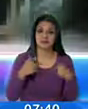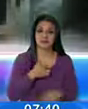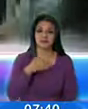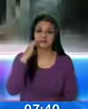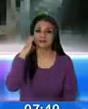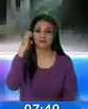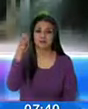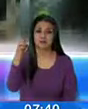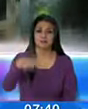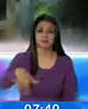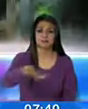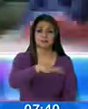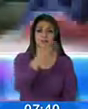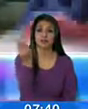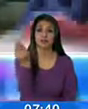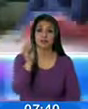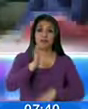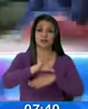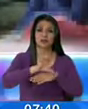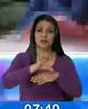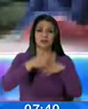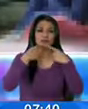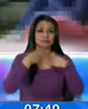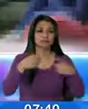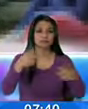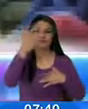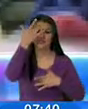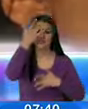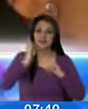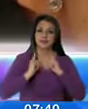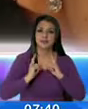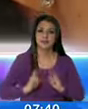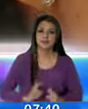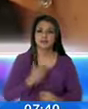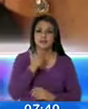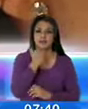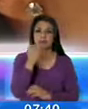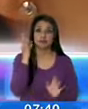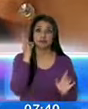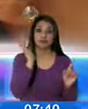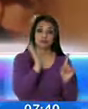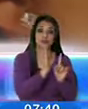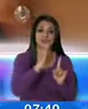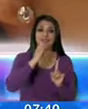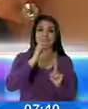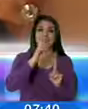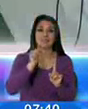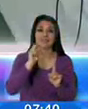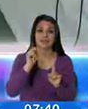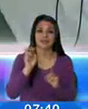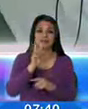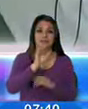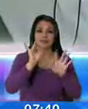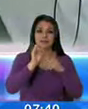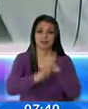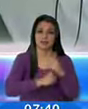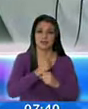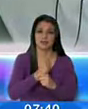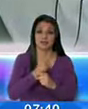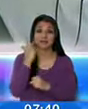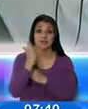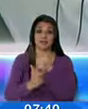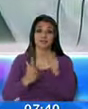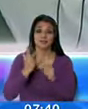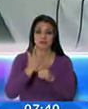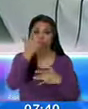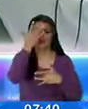de decenas de jóvenes de nuestro país que padecen algún tipo de cáncer. Cristina, por ejemplo, tiene 27 años. Hace 3 fue diagnosticada